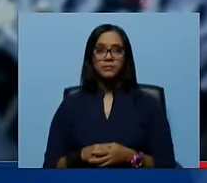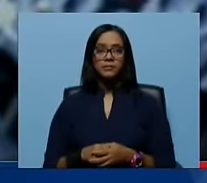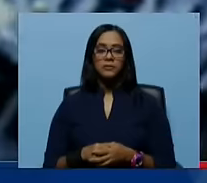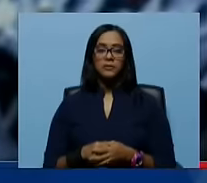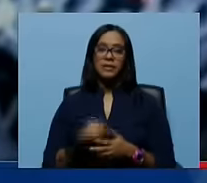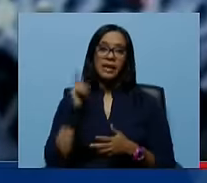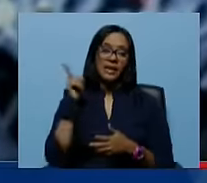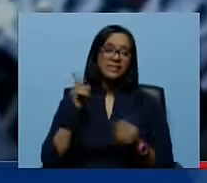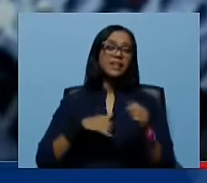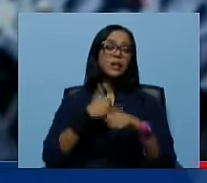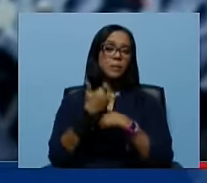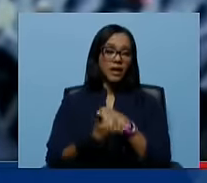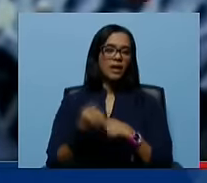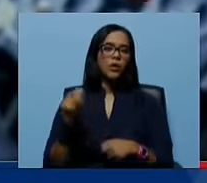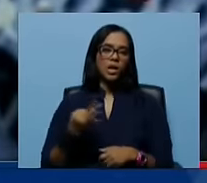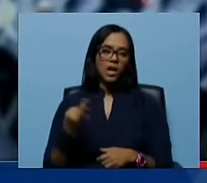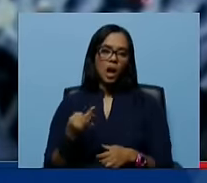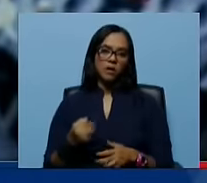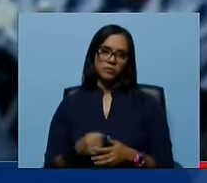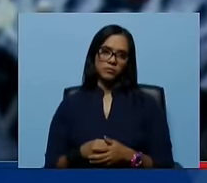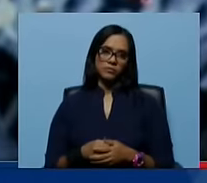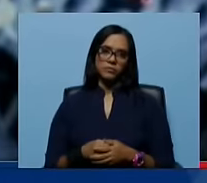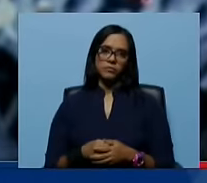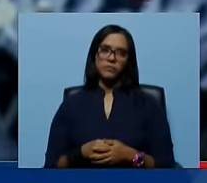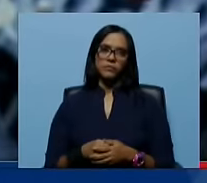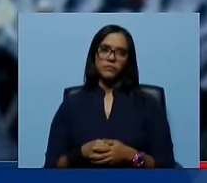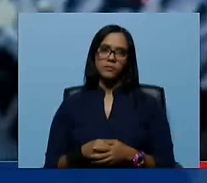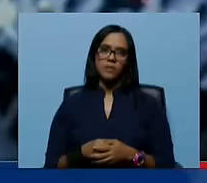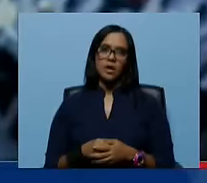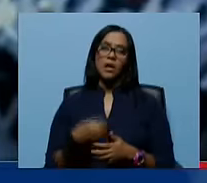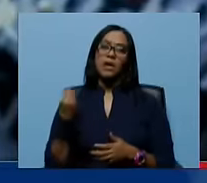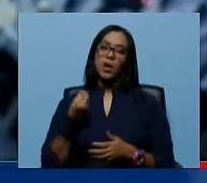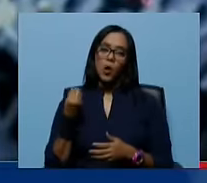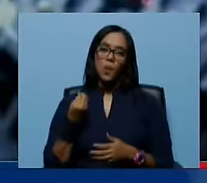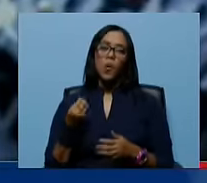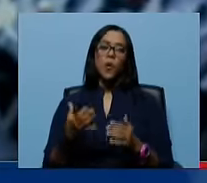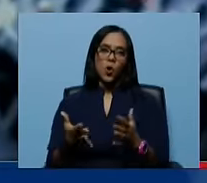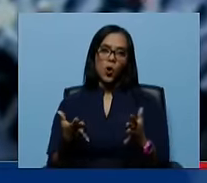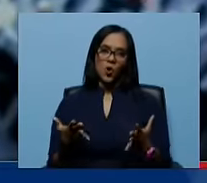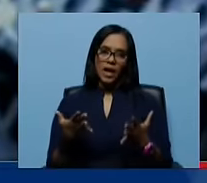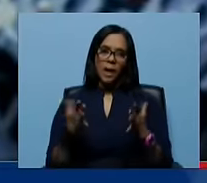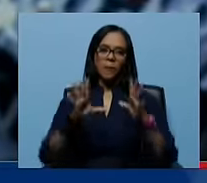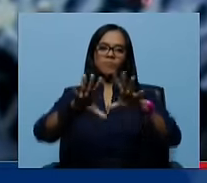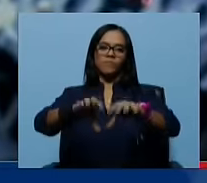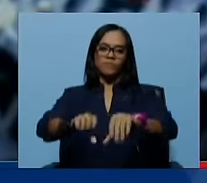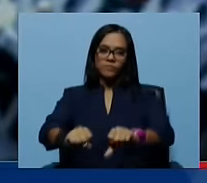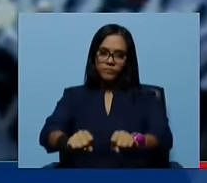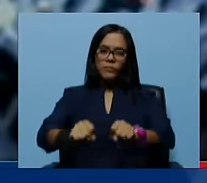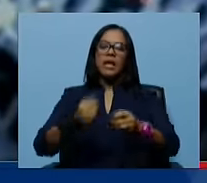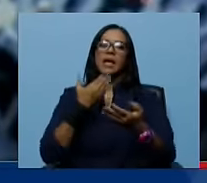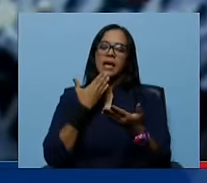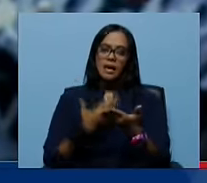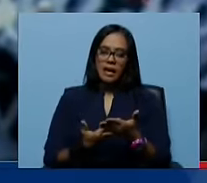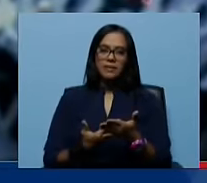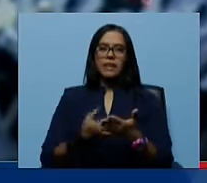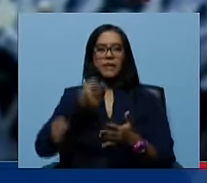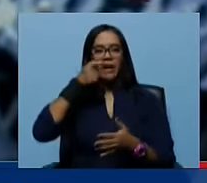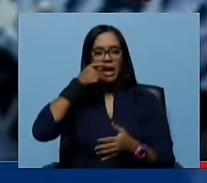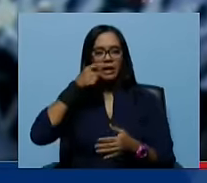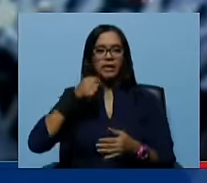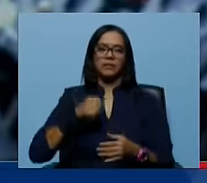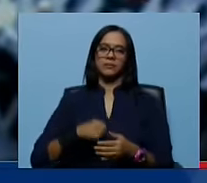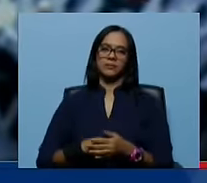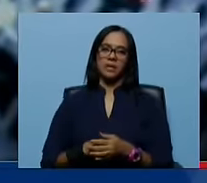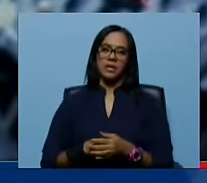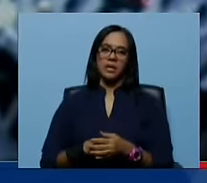Ese era el plan original. Y como logramos neutralizarle gracias a la vigilancia, al patrullaje, ese plan,